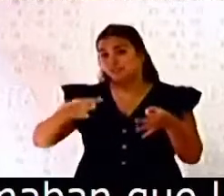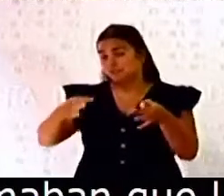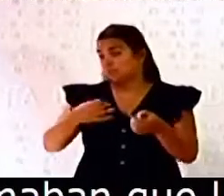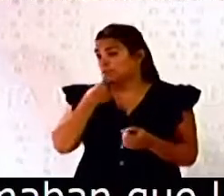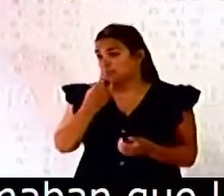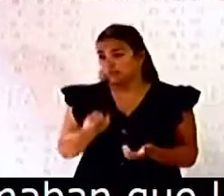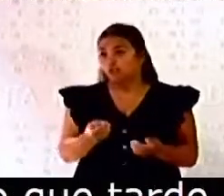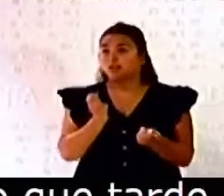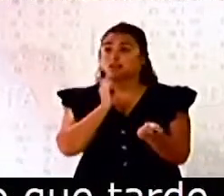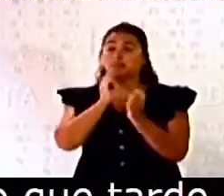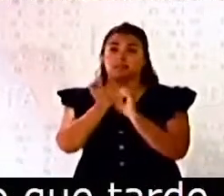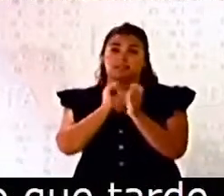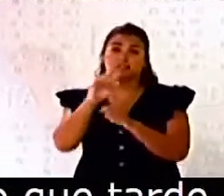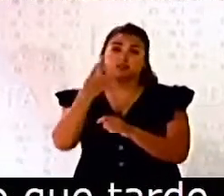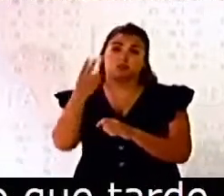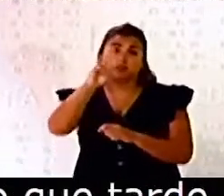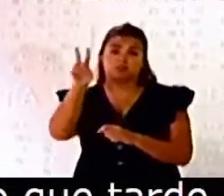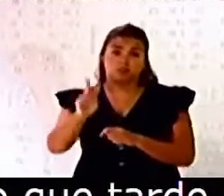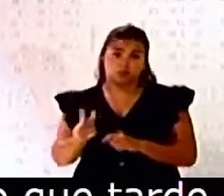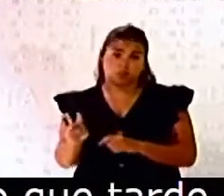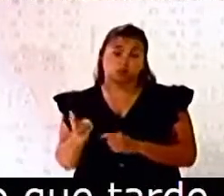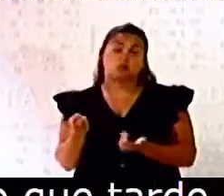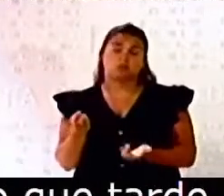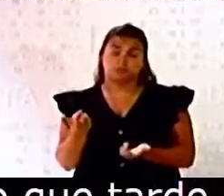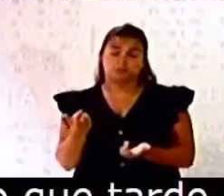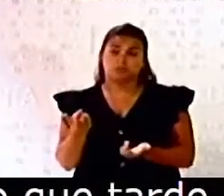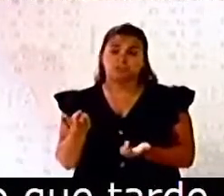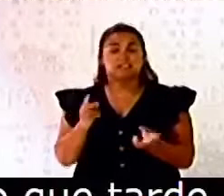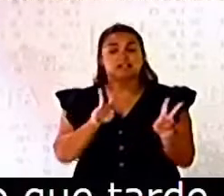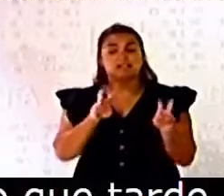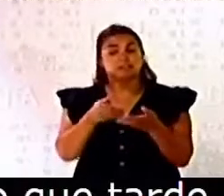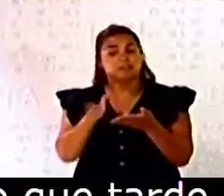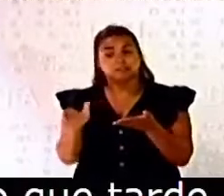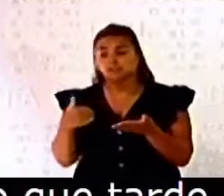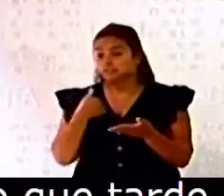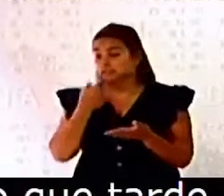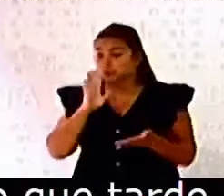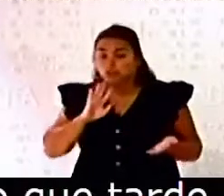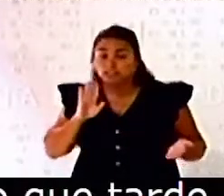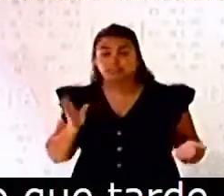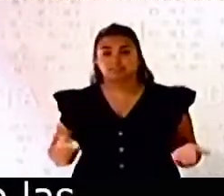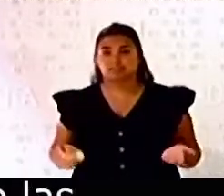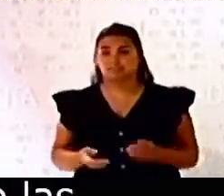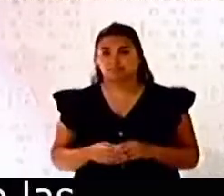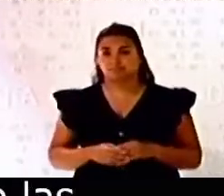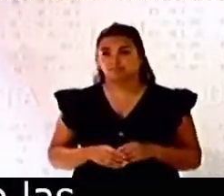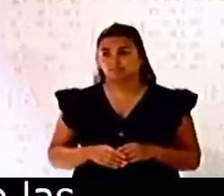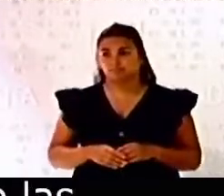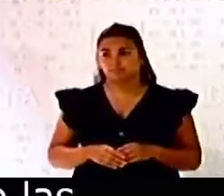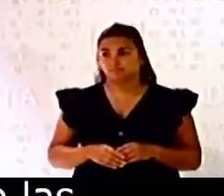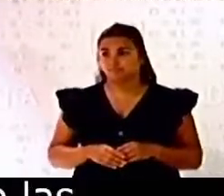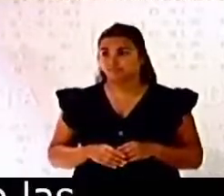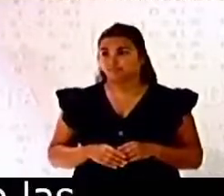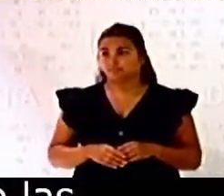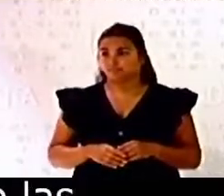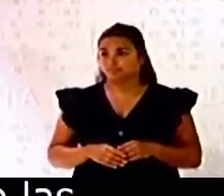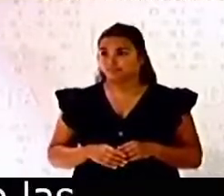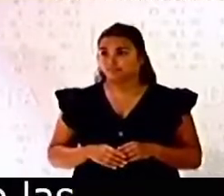a la rueda de prensa del vicepresidente segundo, y el resto de las cuestiones se lo acabo de decir. Es